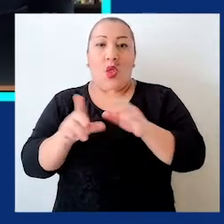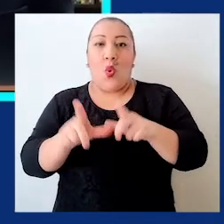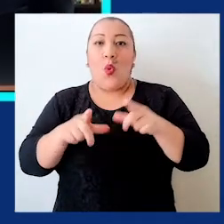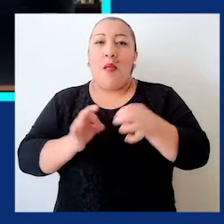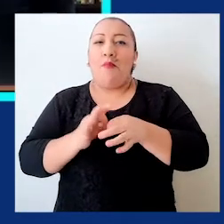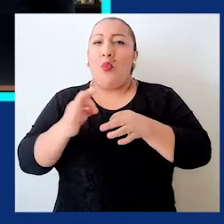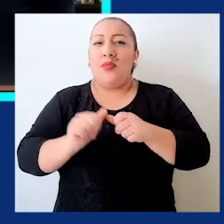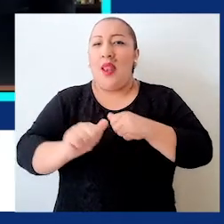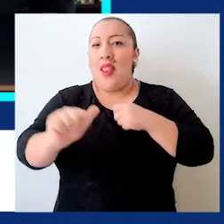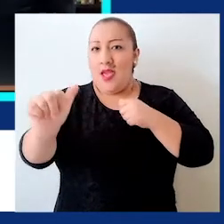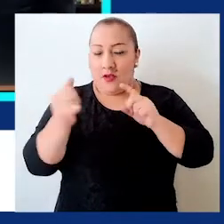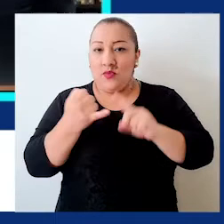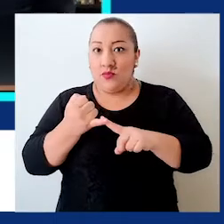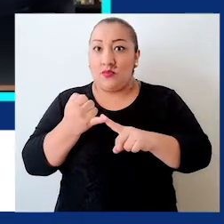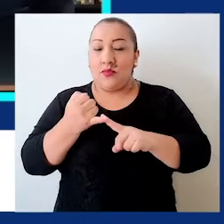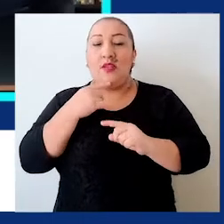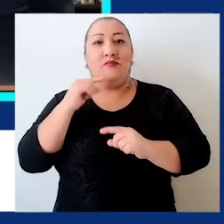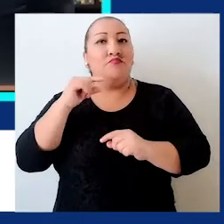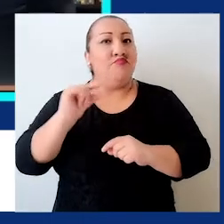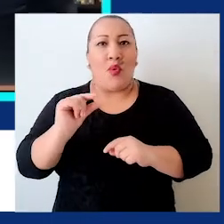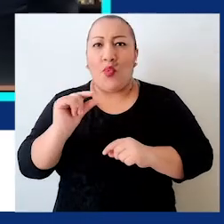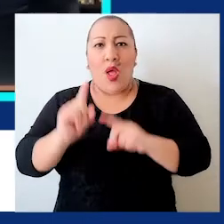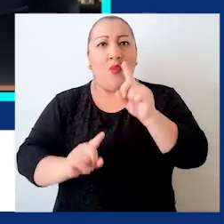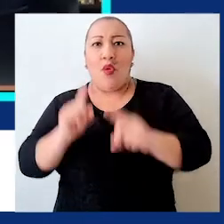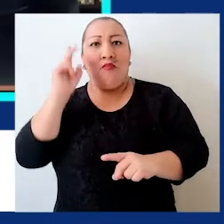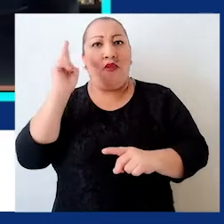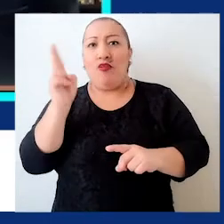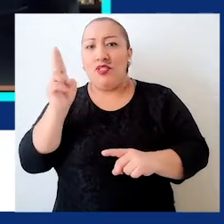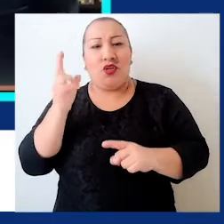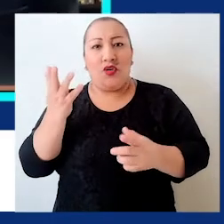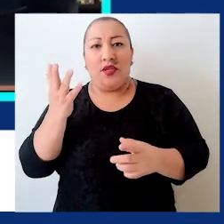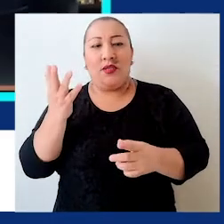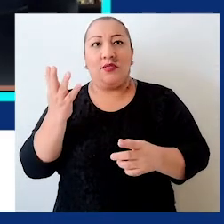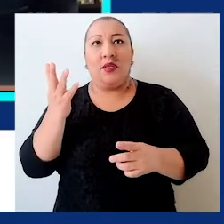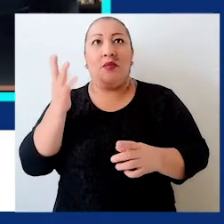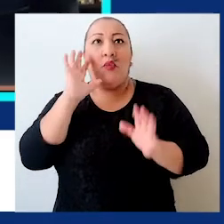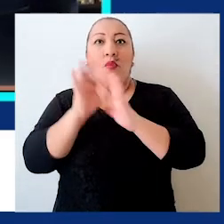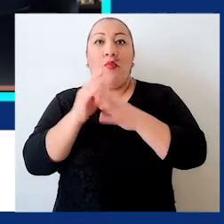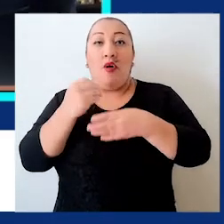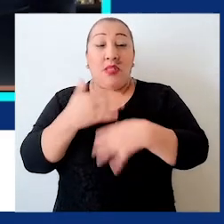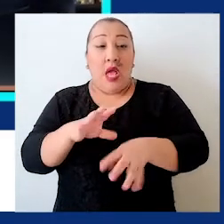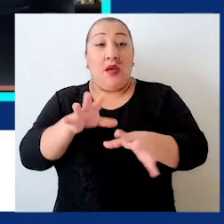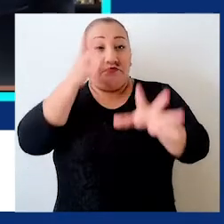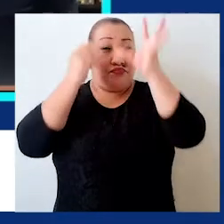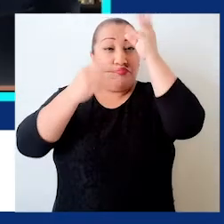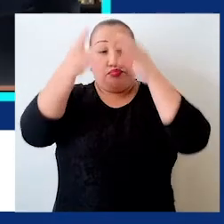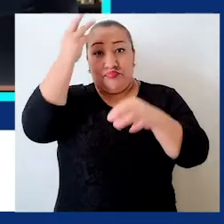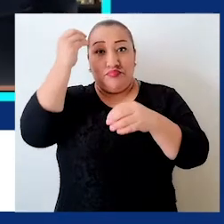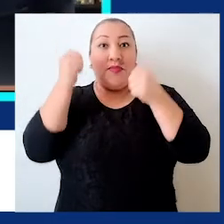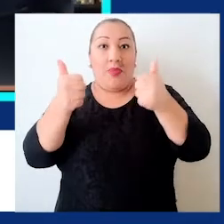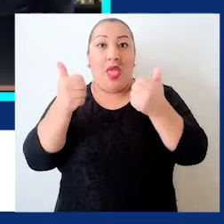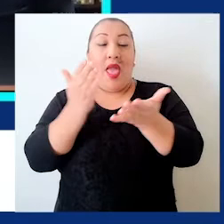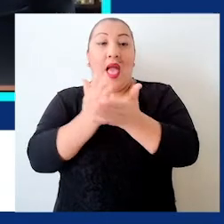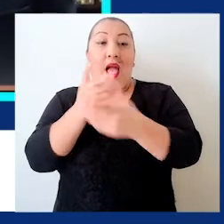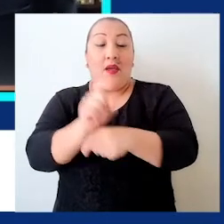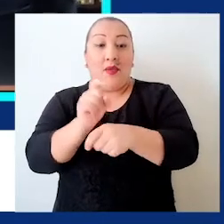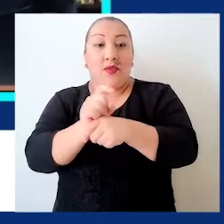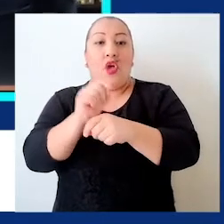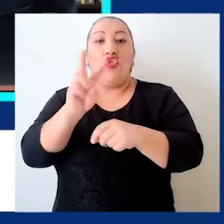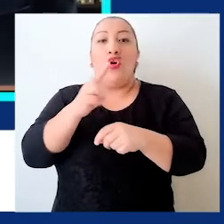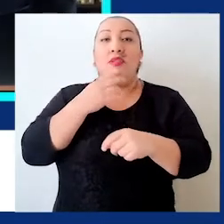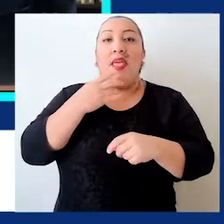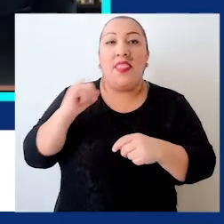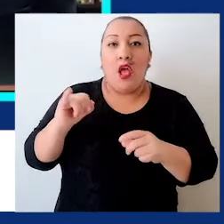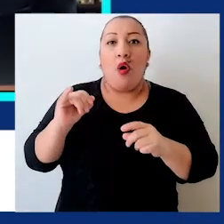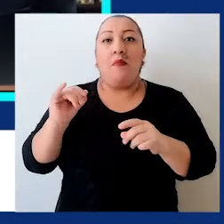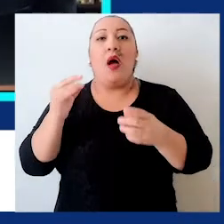rurales. Son pocos los profesores que se forman en educación intercultural bilingüe, en